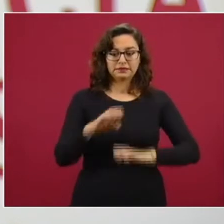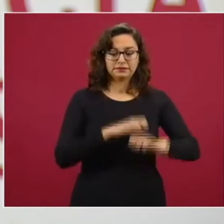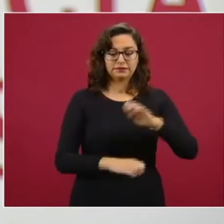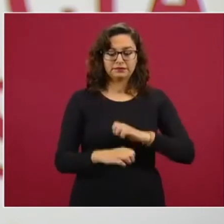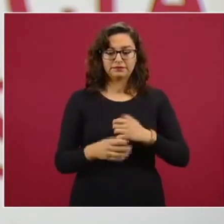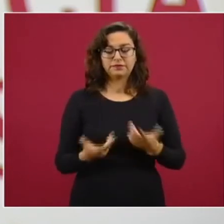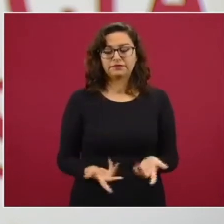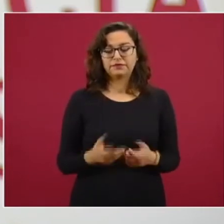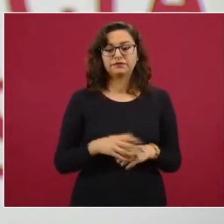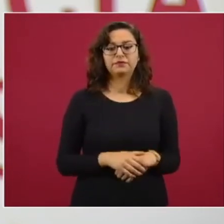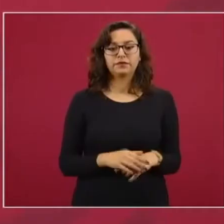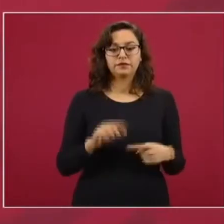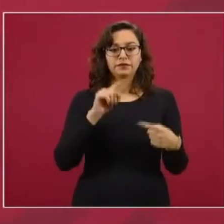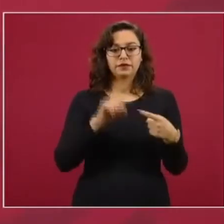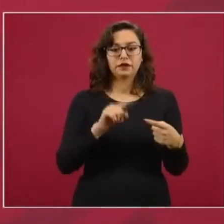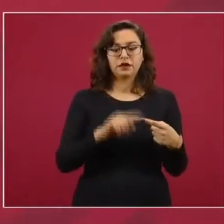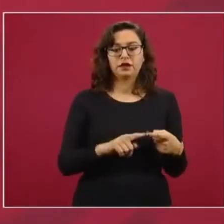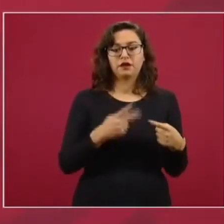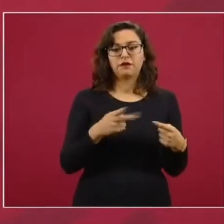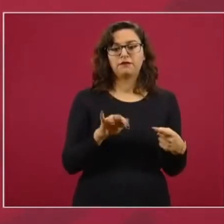La primera que informo es Pfizer.